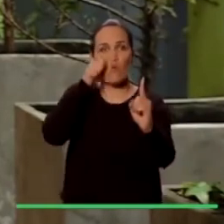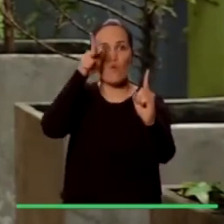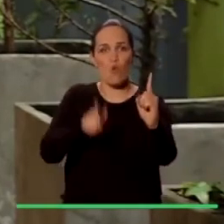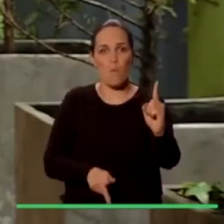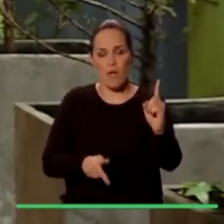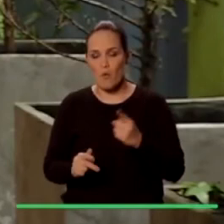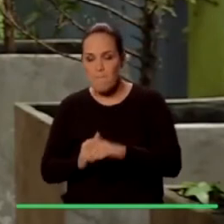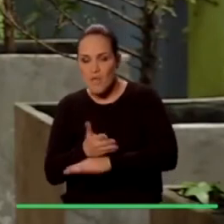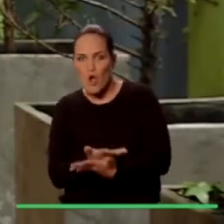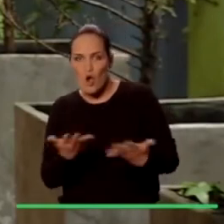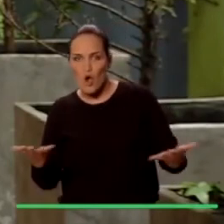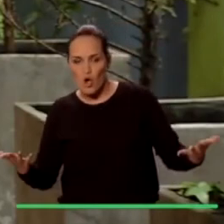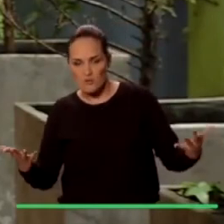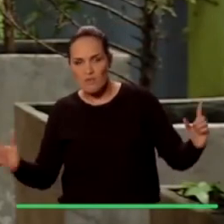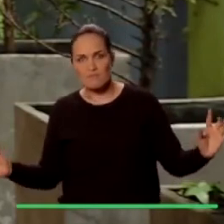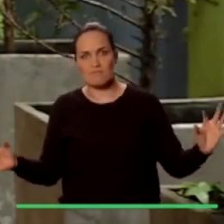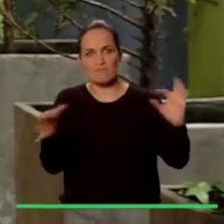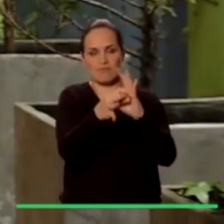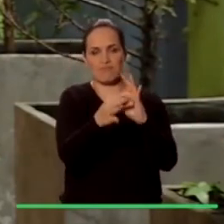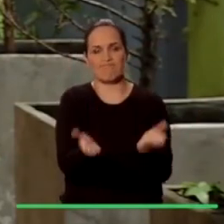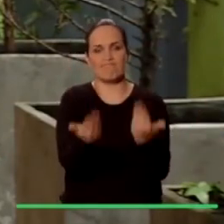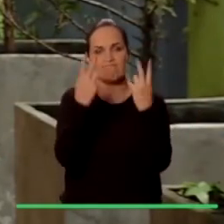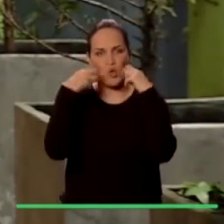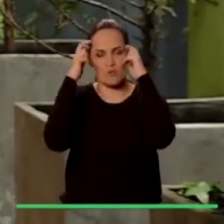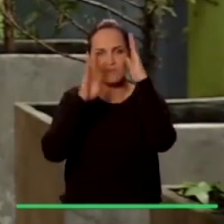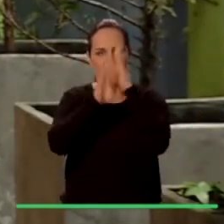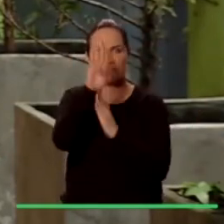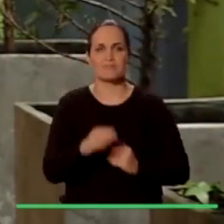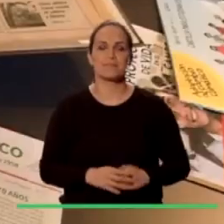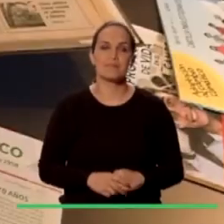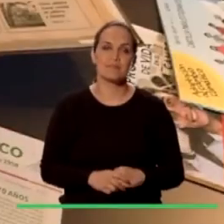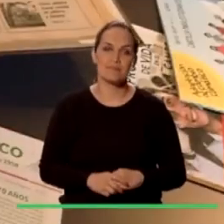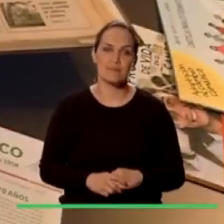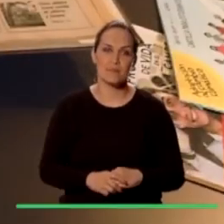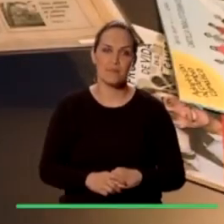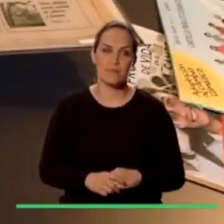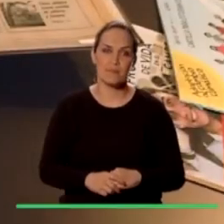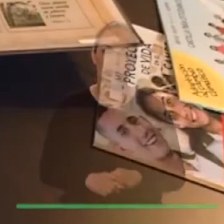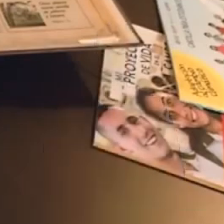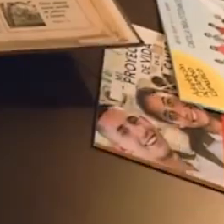Siempre tiene que haber esa combinación de medios y de personas para que el conocimiento sea más eficaz.